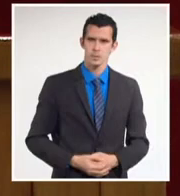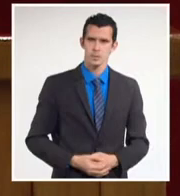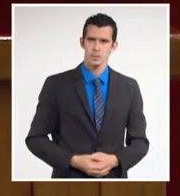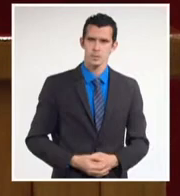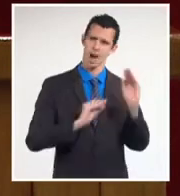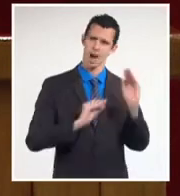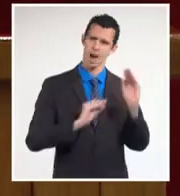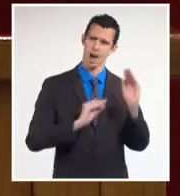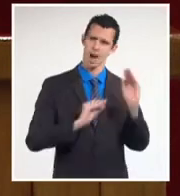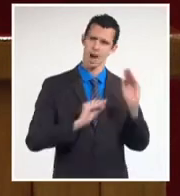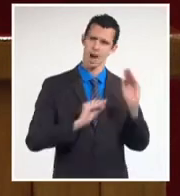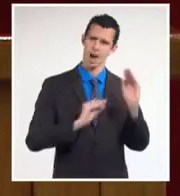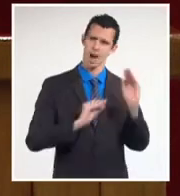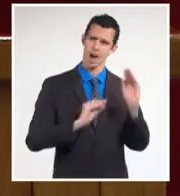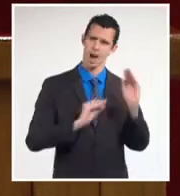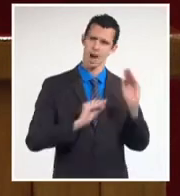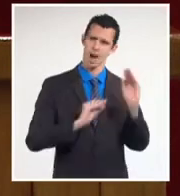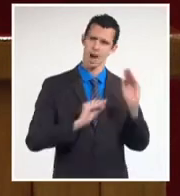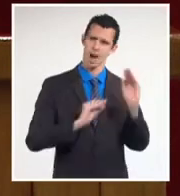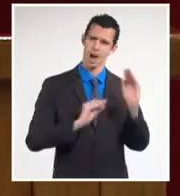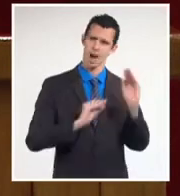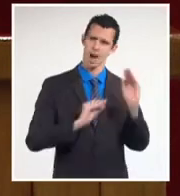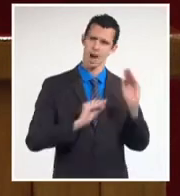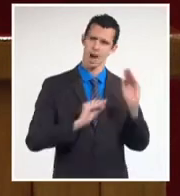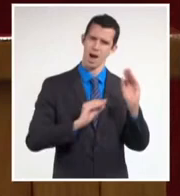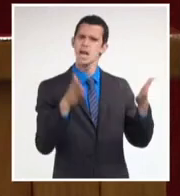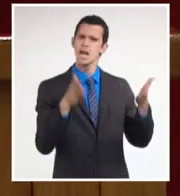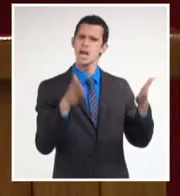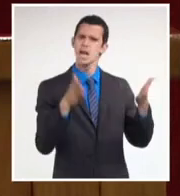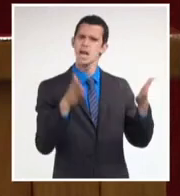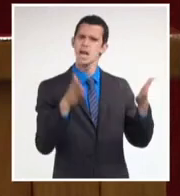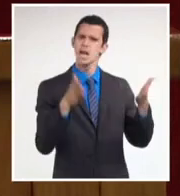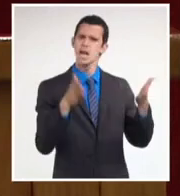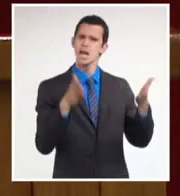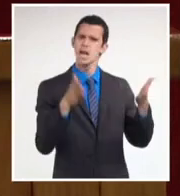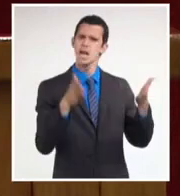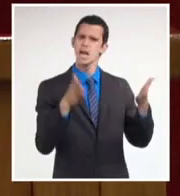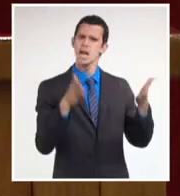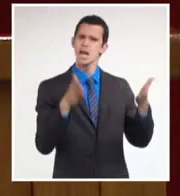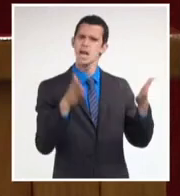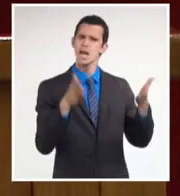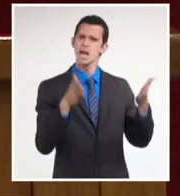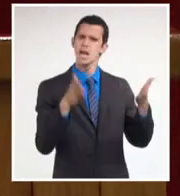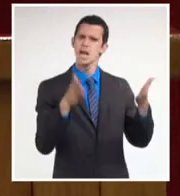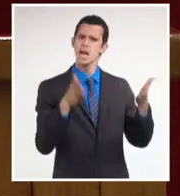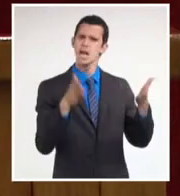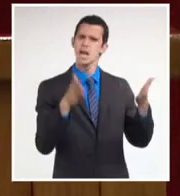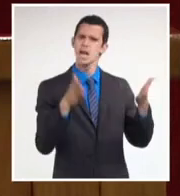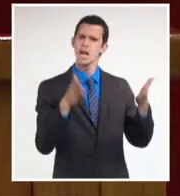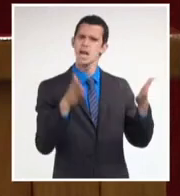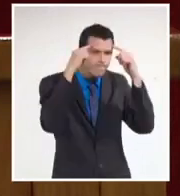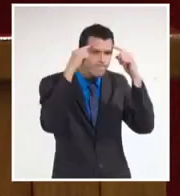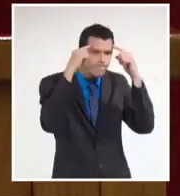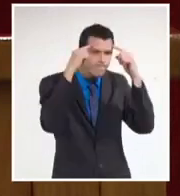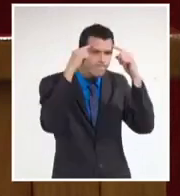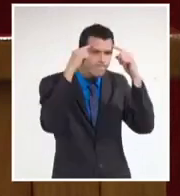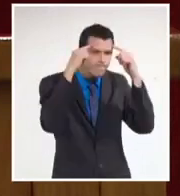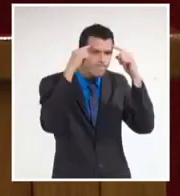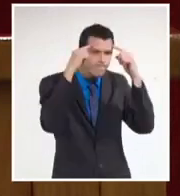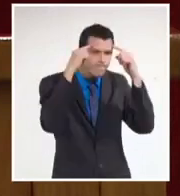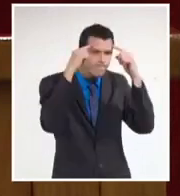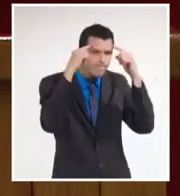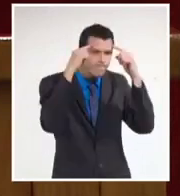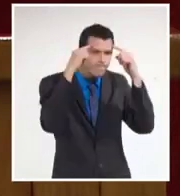la industria azucarera, sus derivados y generación de energía, y el plan de la economía y el presupuesto para el año